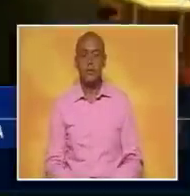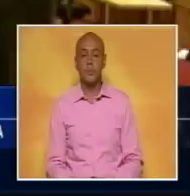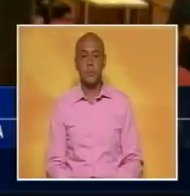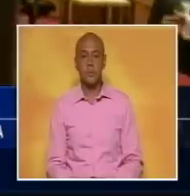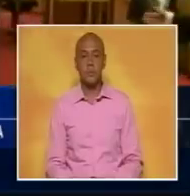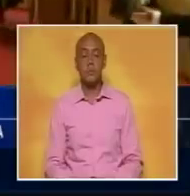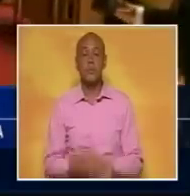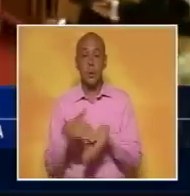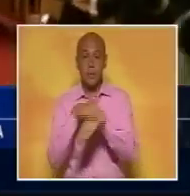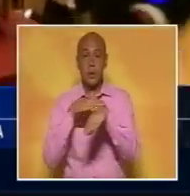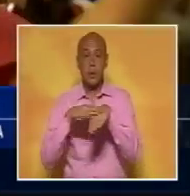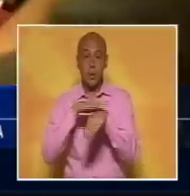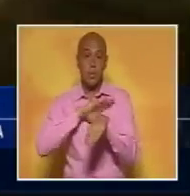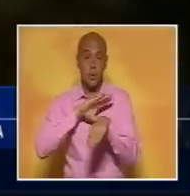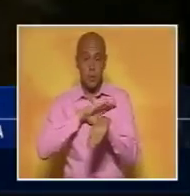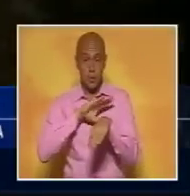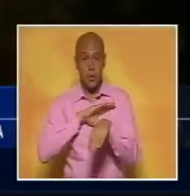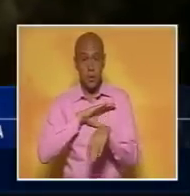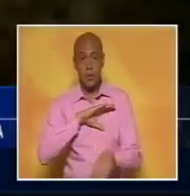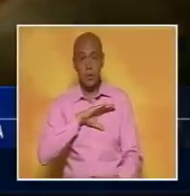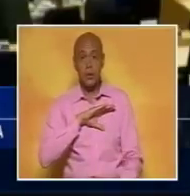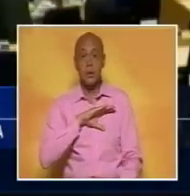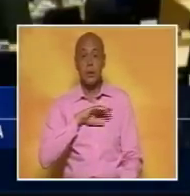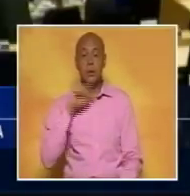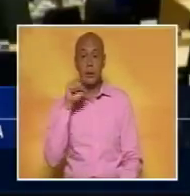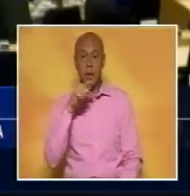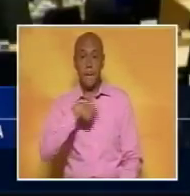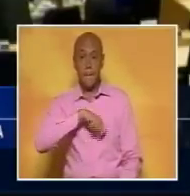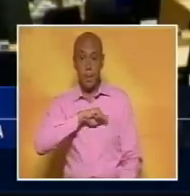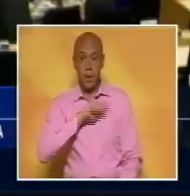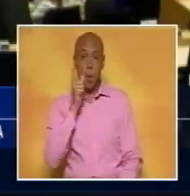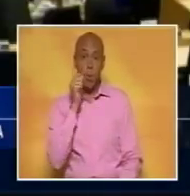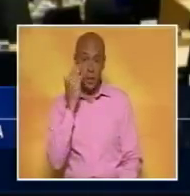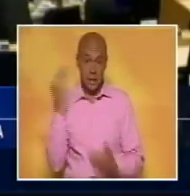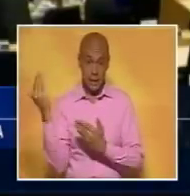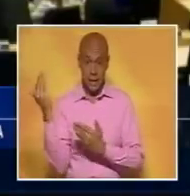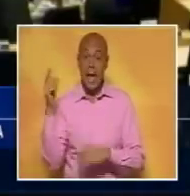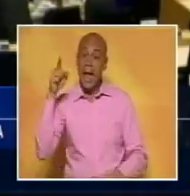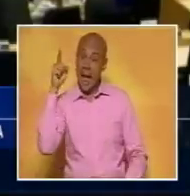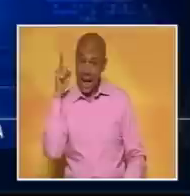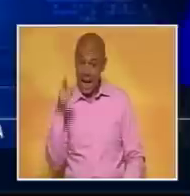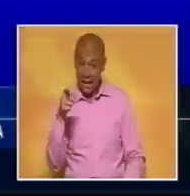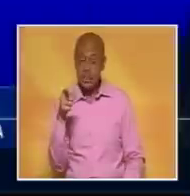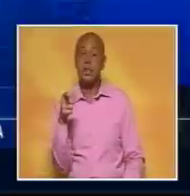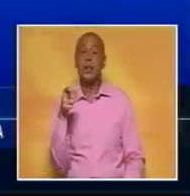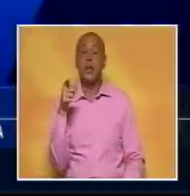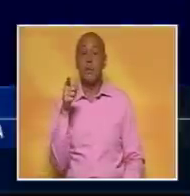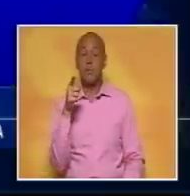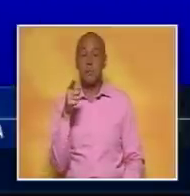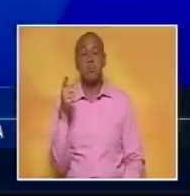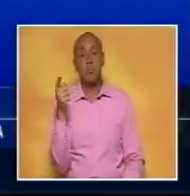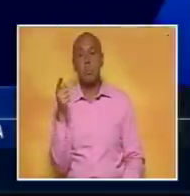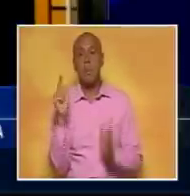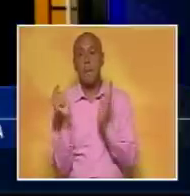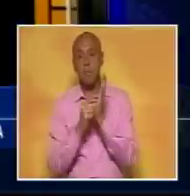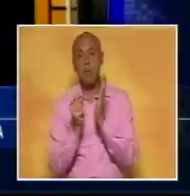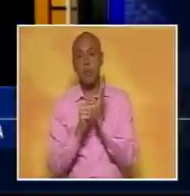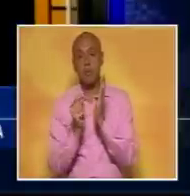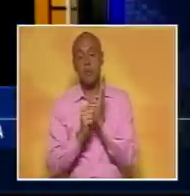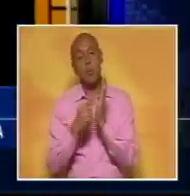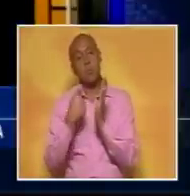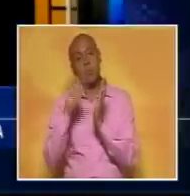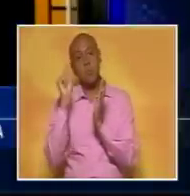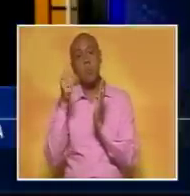El ministro de Asuntos Exteriores en funciones de España, Josep Borrell, recibió el visto bueno de los eurodiputados